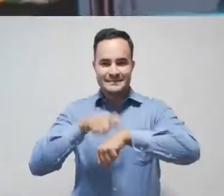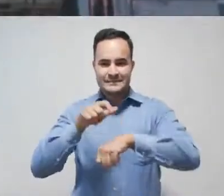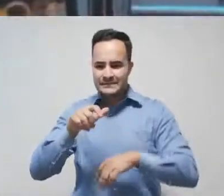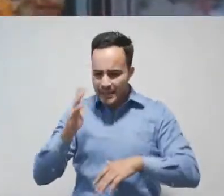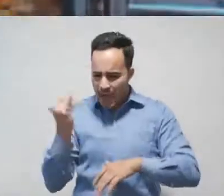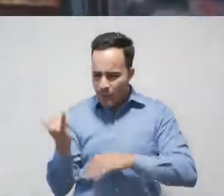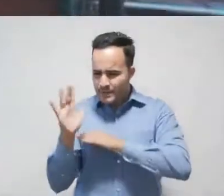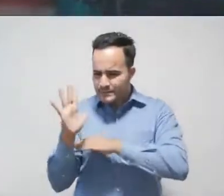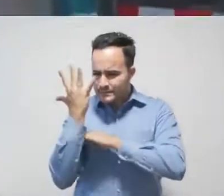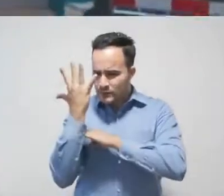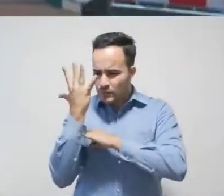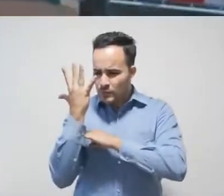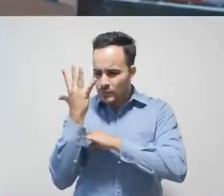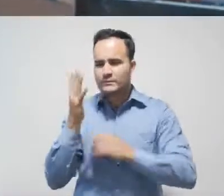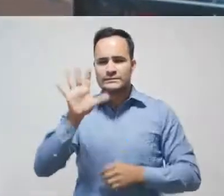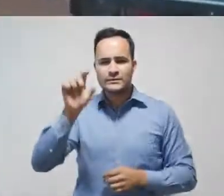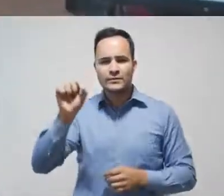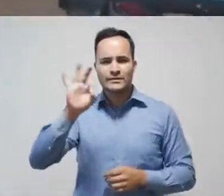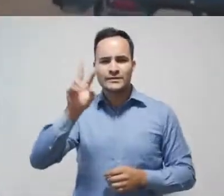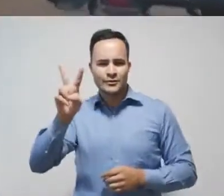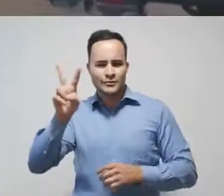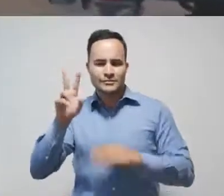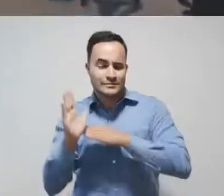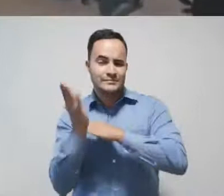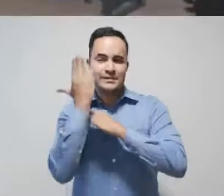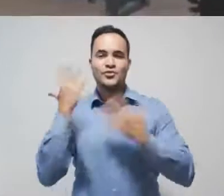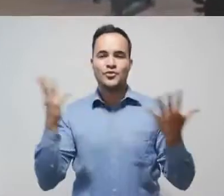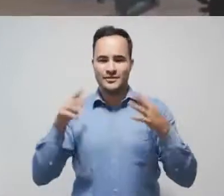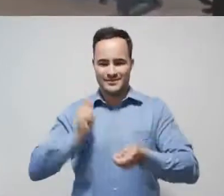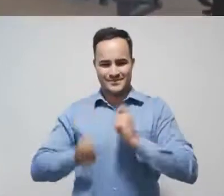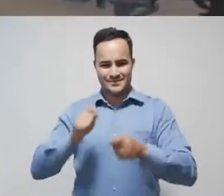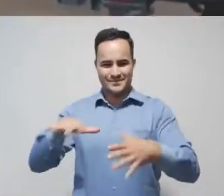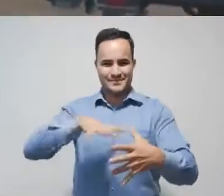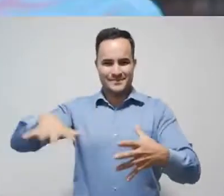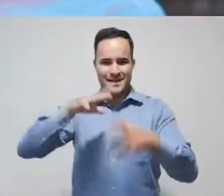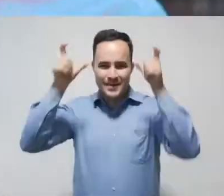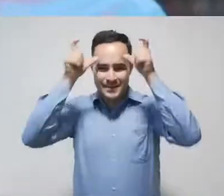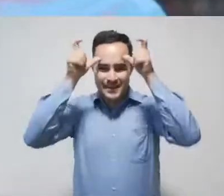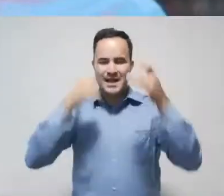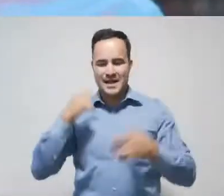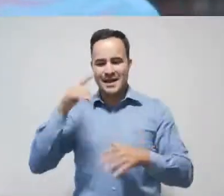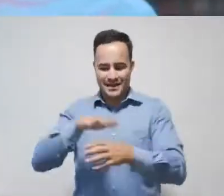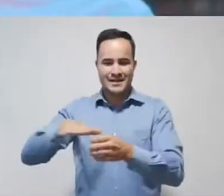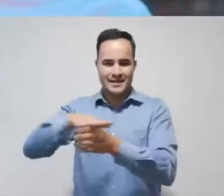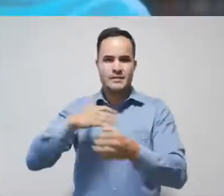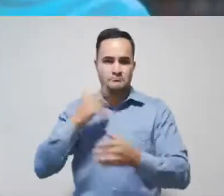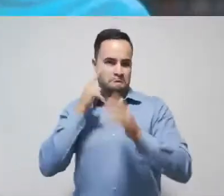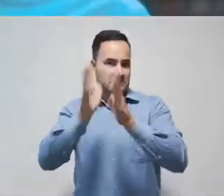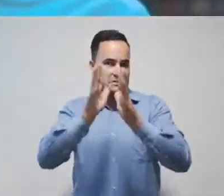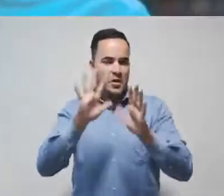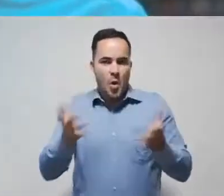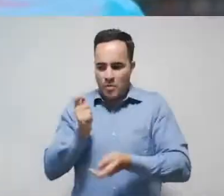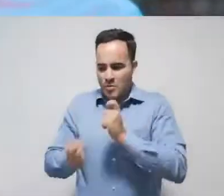Y siendo las 5 y 32 de la mañana, estamos en la Plaza de Mercado de la América y nos vinimos a mercar. Les vamos a